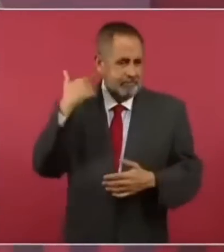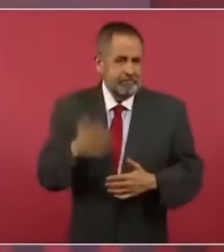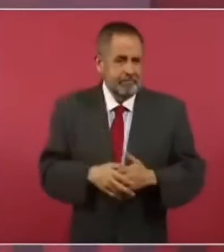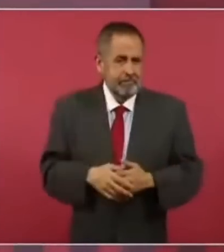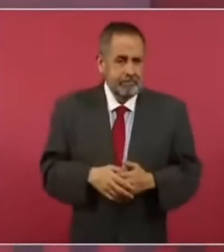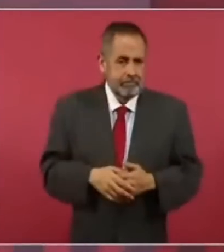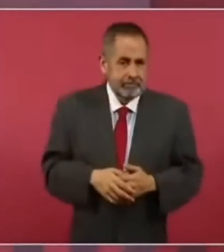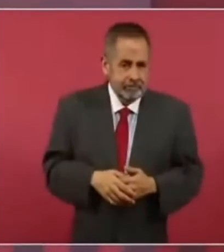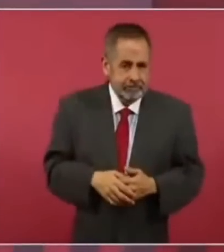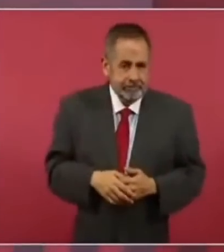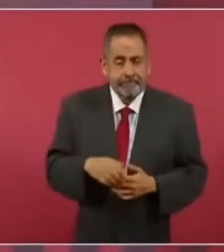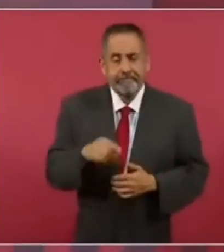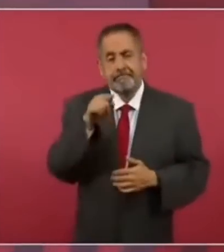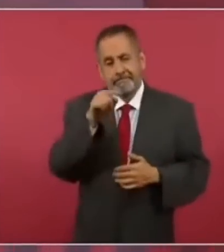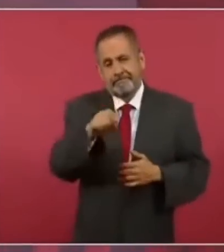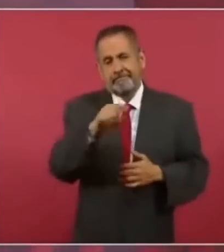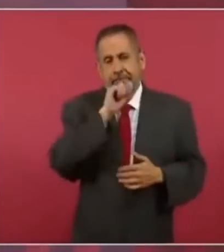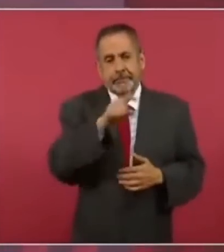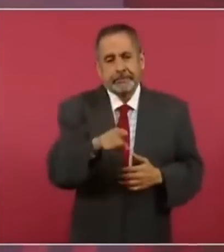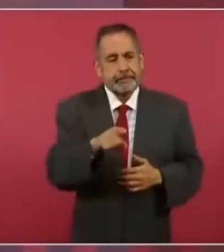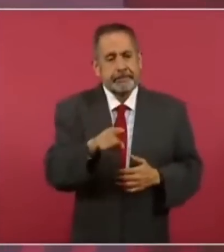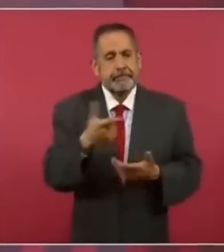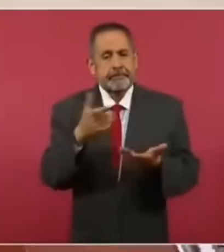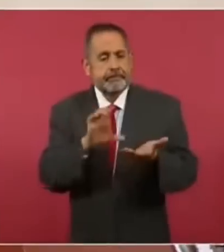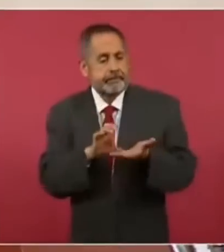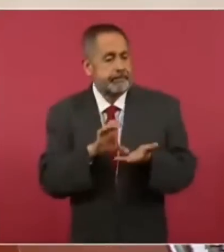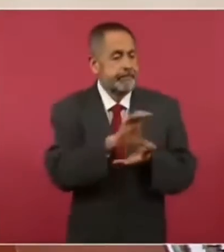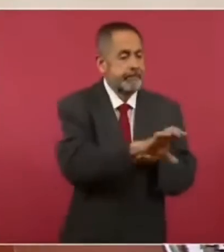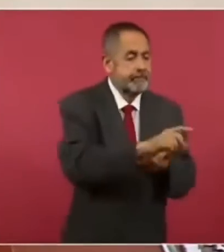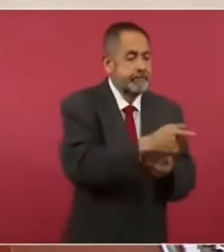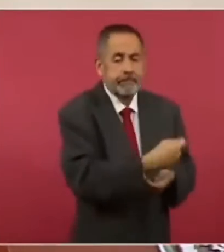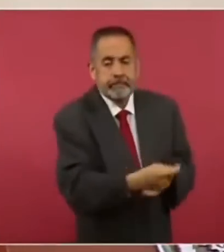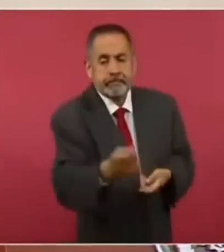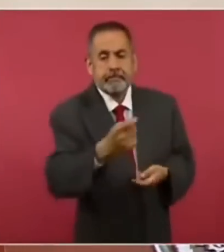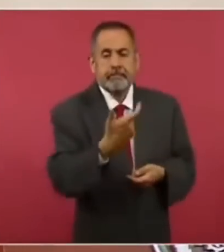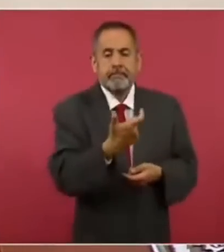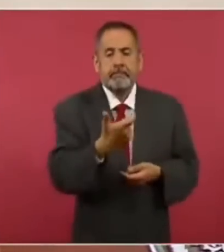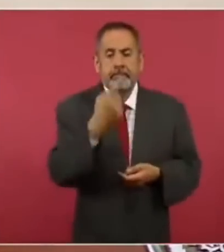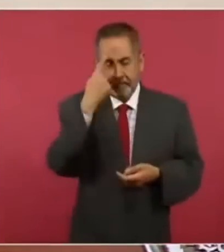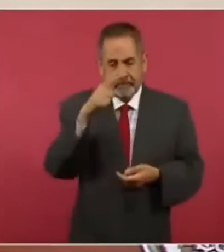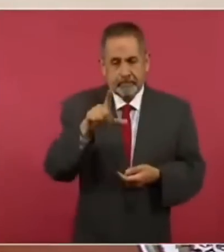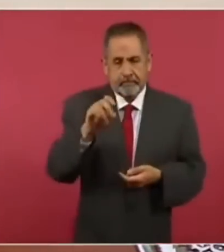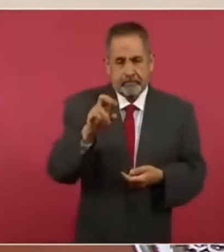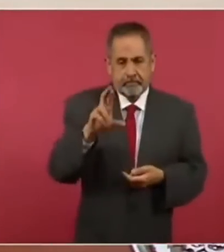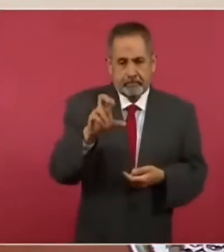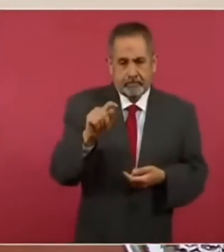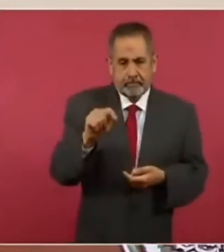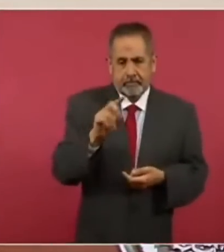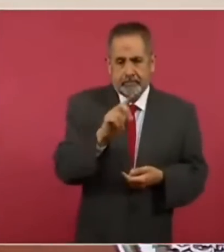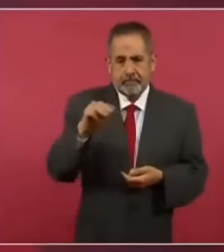Y de ahí dinero para Loret de Mola.